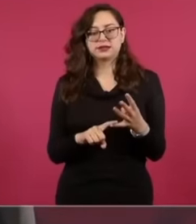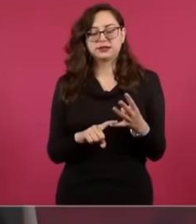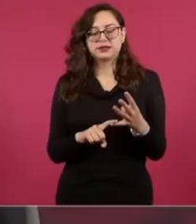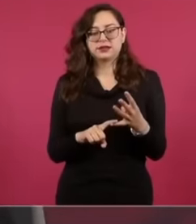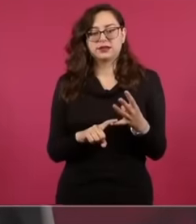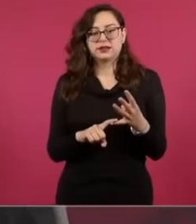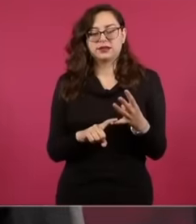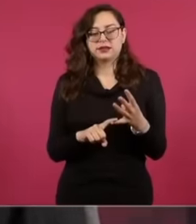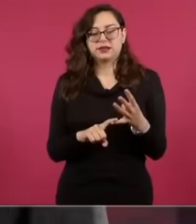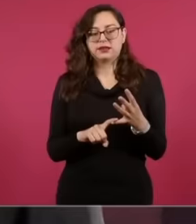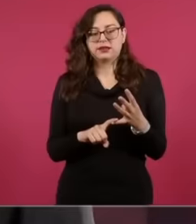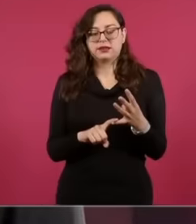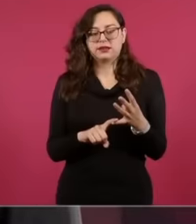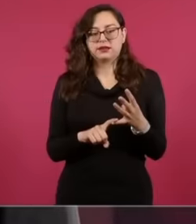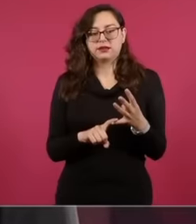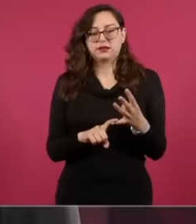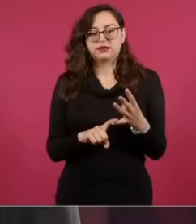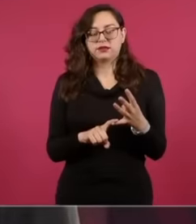el mismo